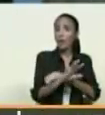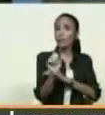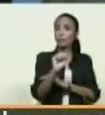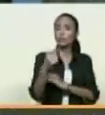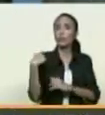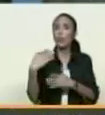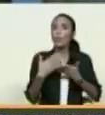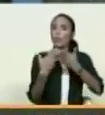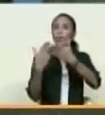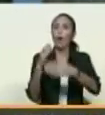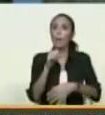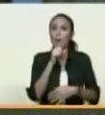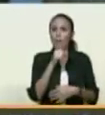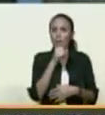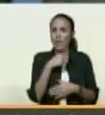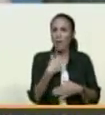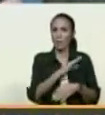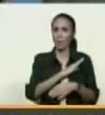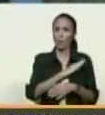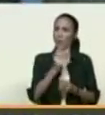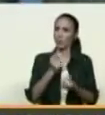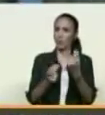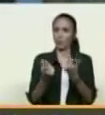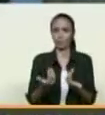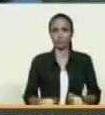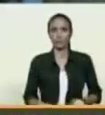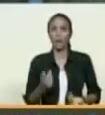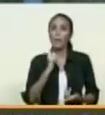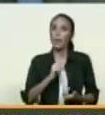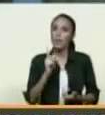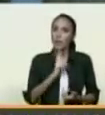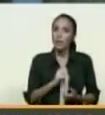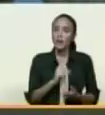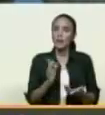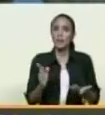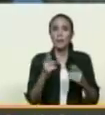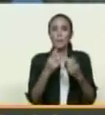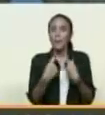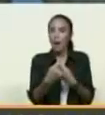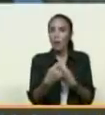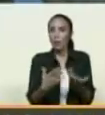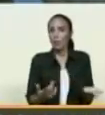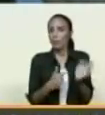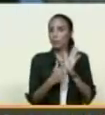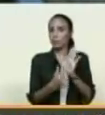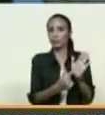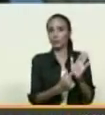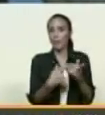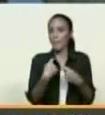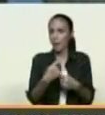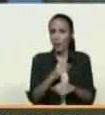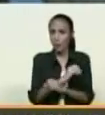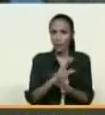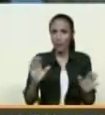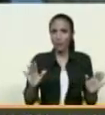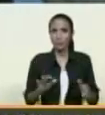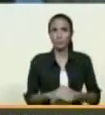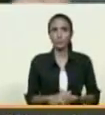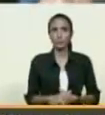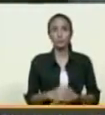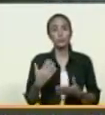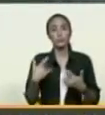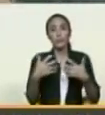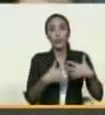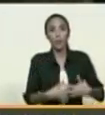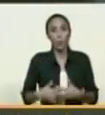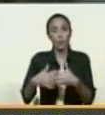Roja, algo así. Pero eso está allí. Hay un financiamiento evidente de, sobre todo, los Estados Unidos y su gobierno,